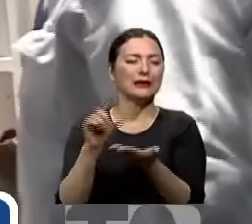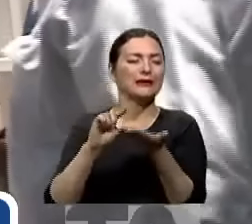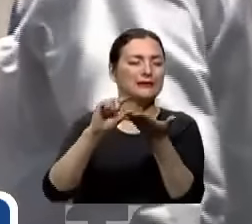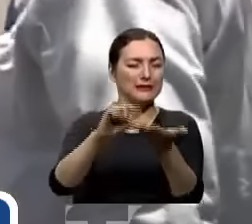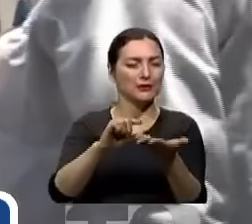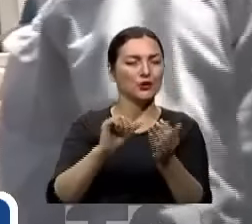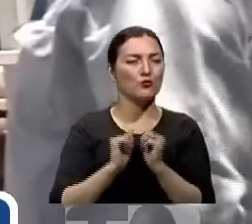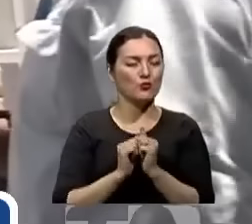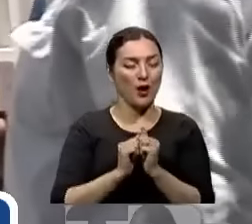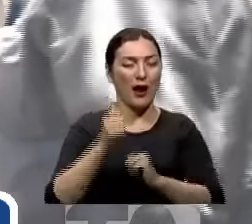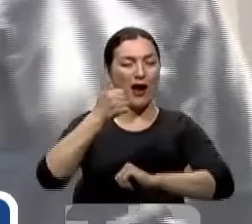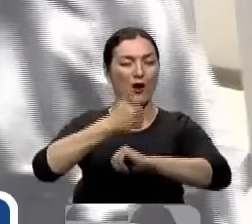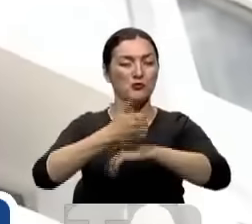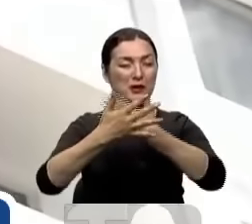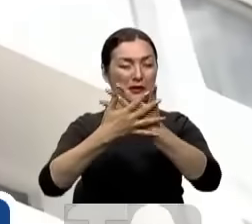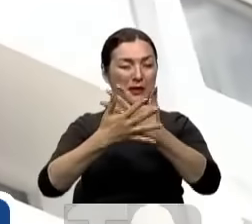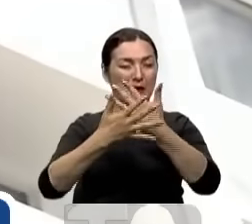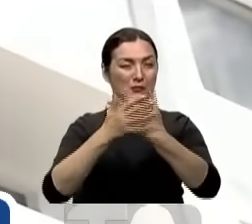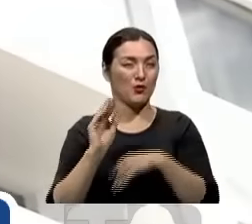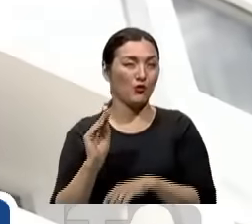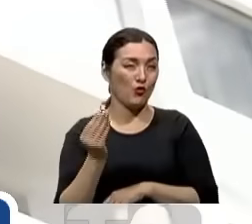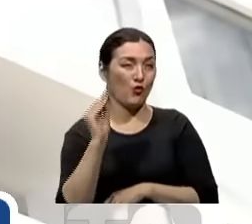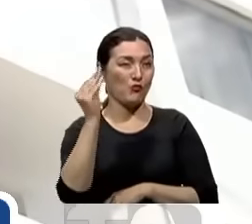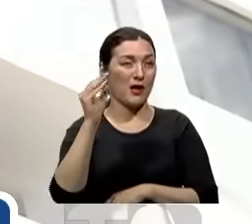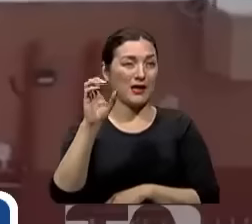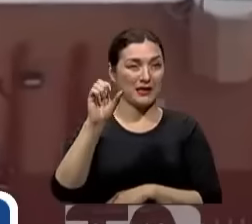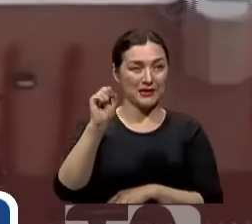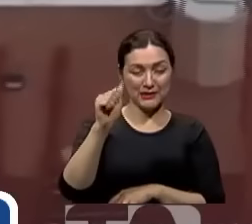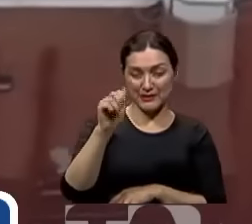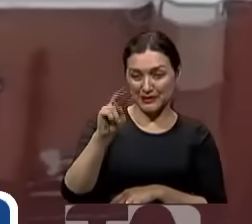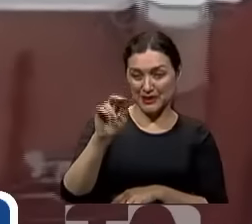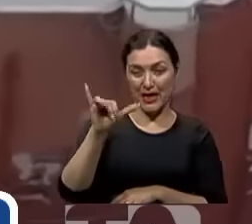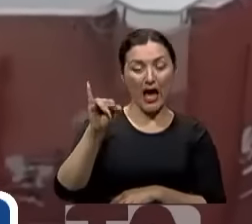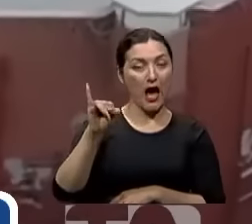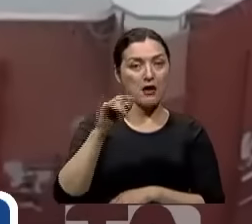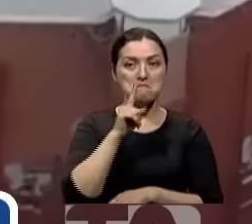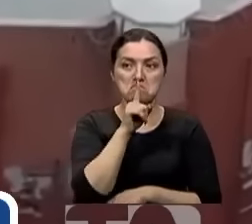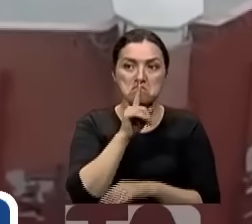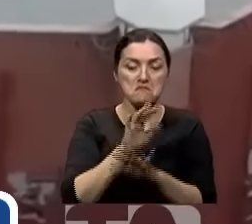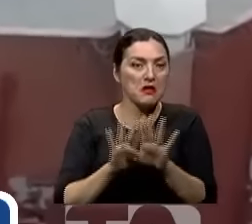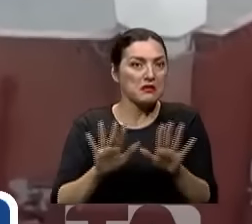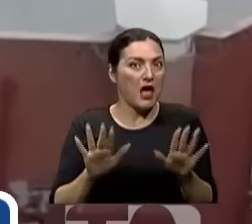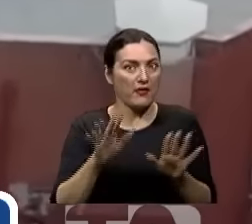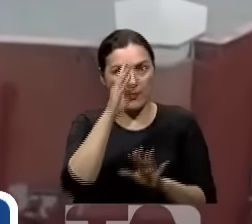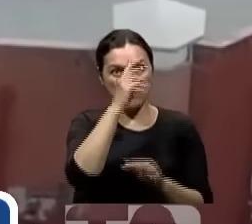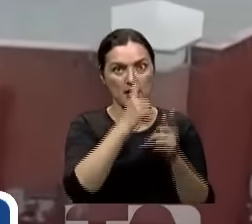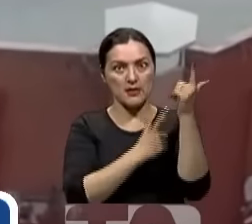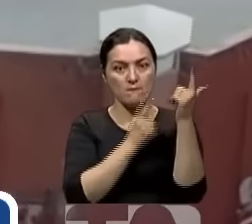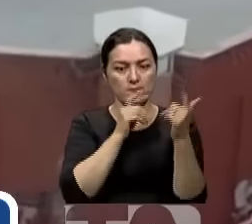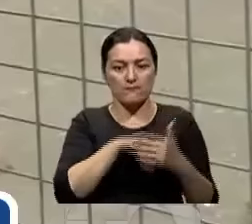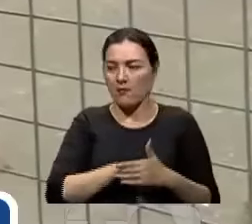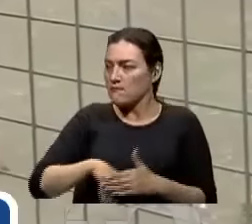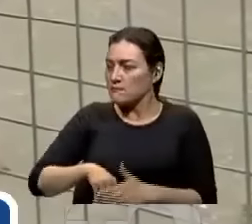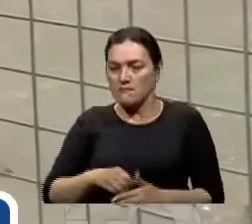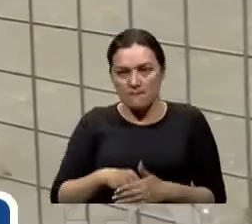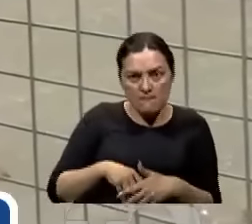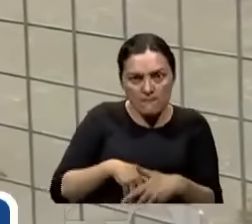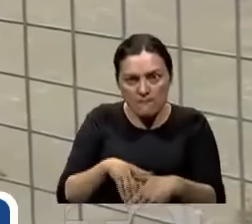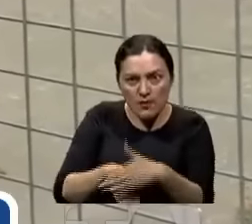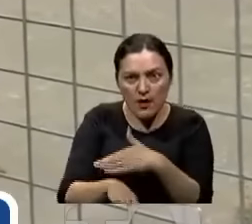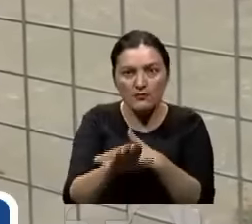Adultas Privadas de la Libertad y Adolescentes Infractores, SNAI, no se ha pronunciado al respecto. Asimismo, el Comando Conjunto de las